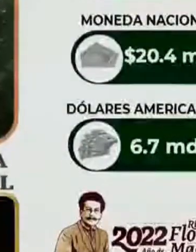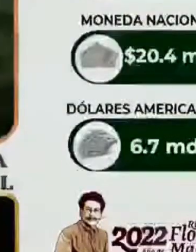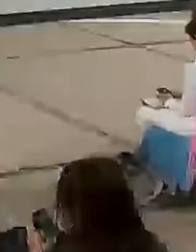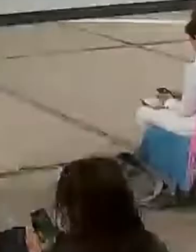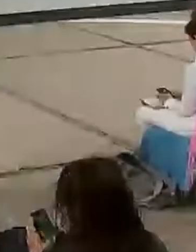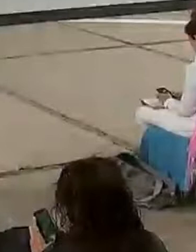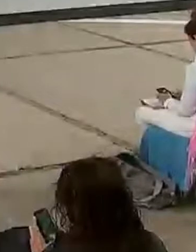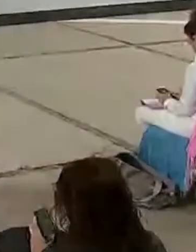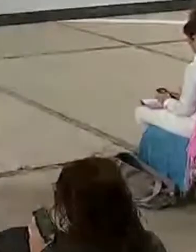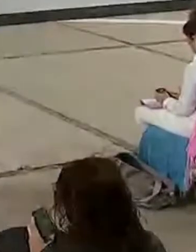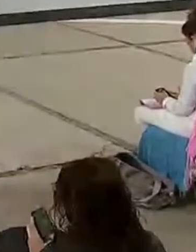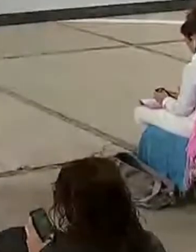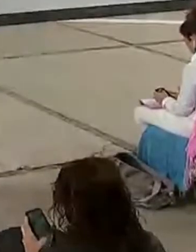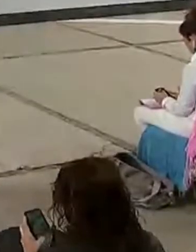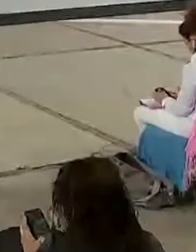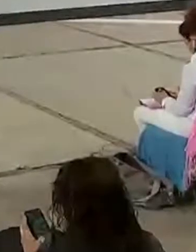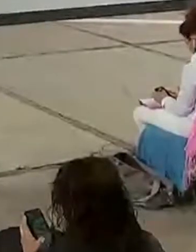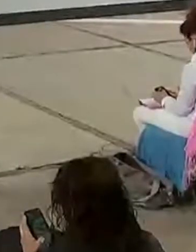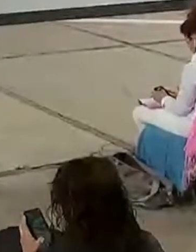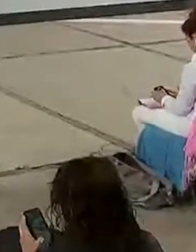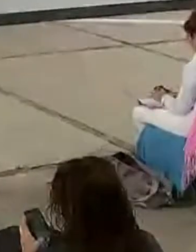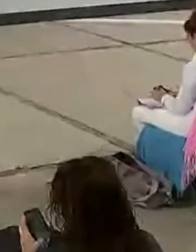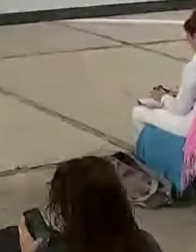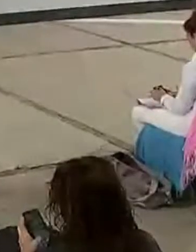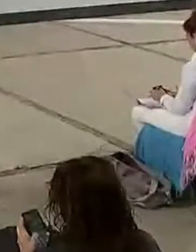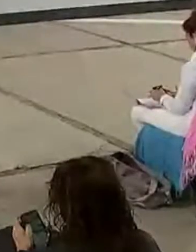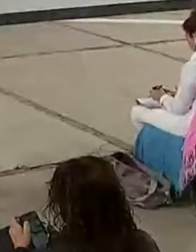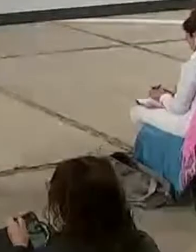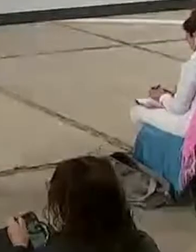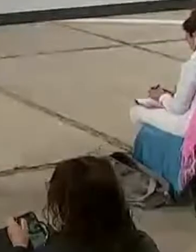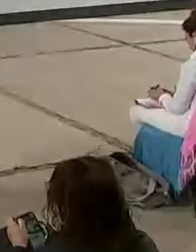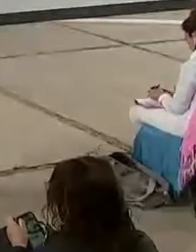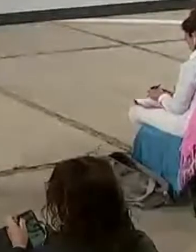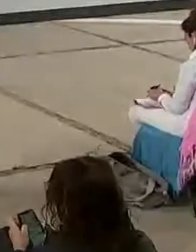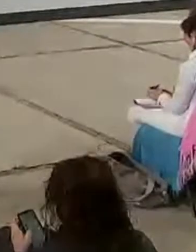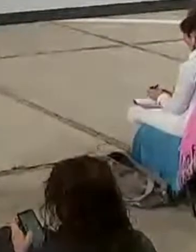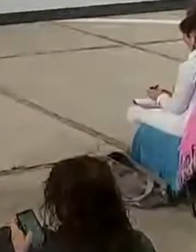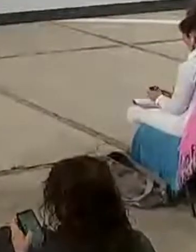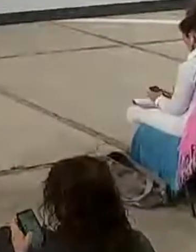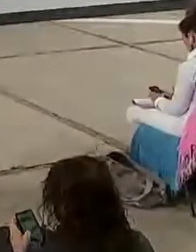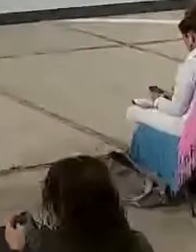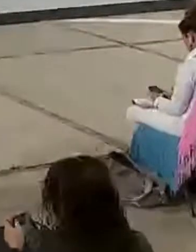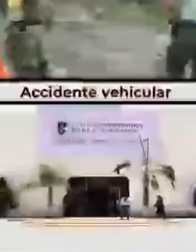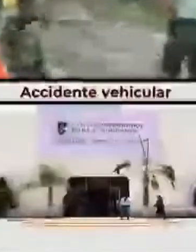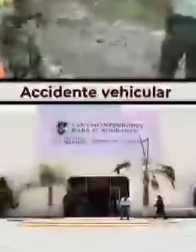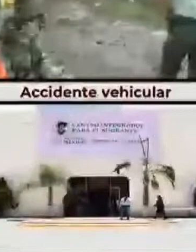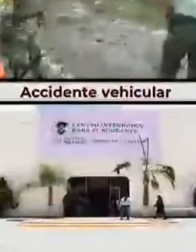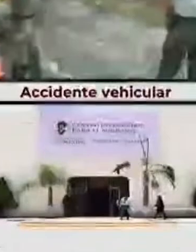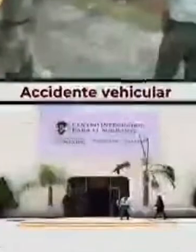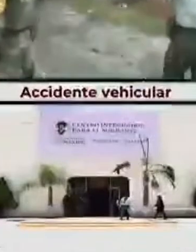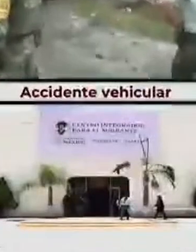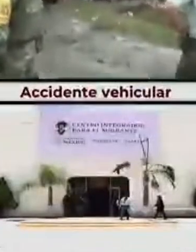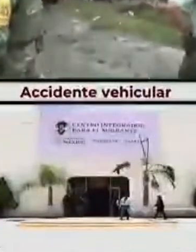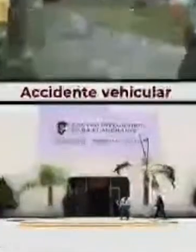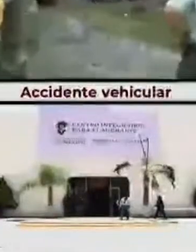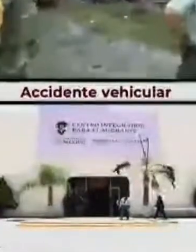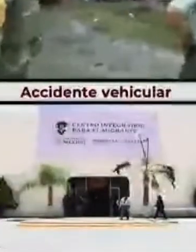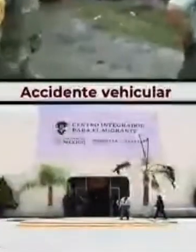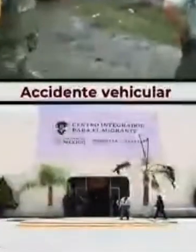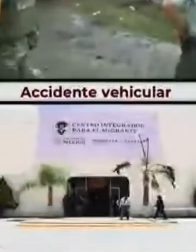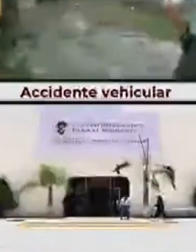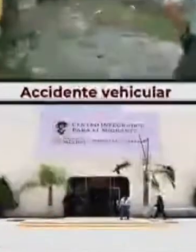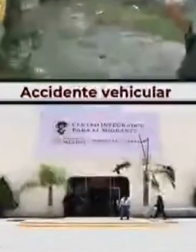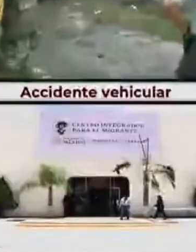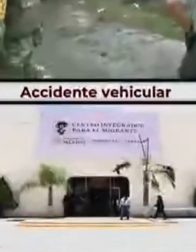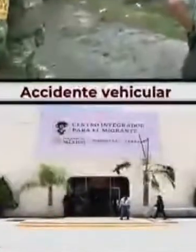Finalmente, en lo que corresponde al Plan Marina, al Plan de la Guardia Nacional y el Plan de N3E para apoyo a la población civil, se